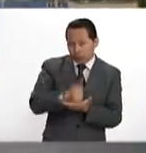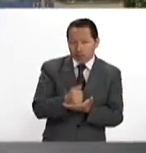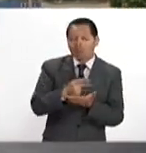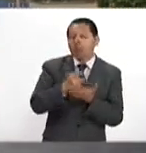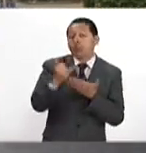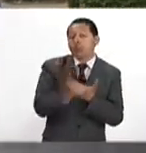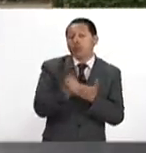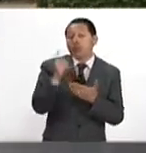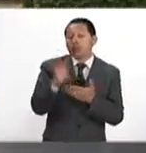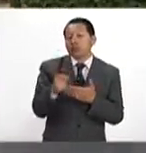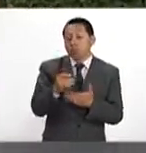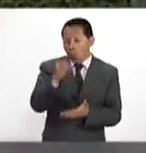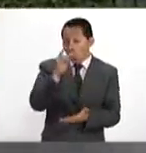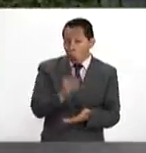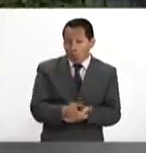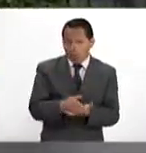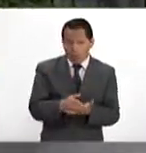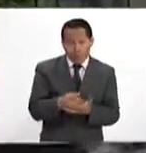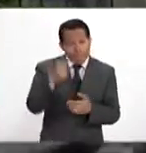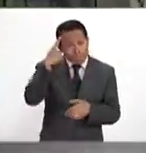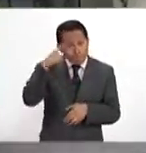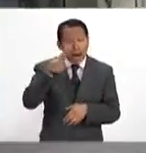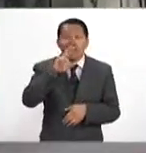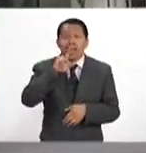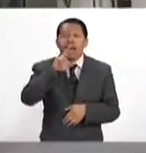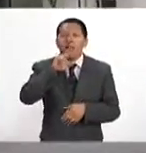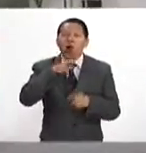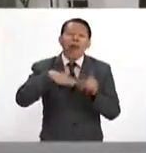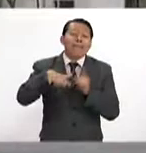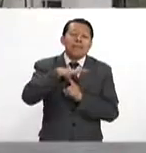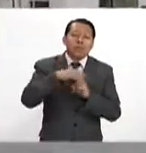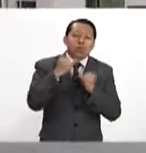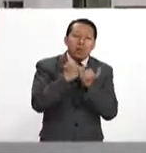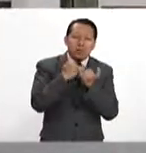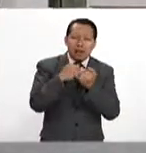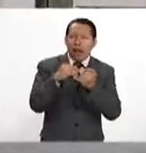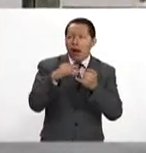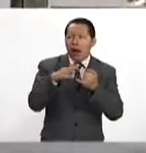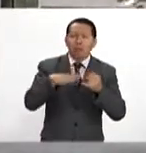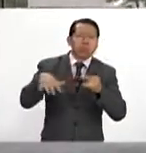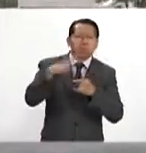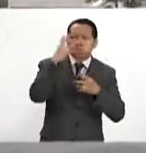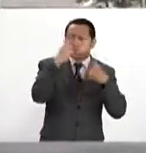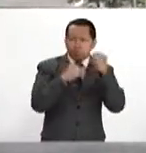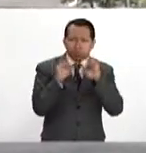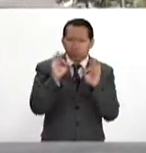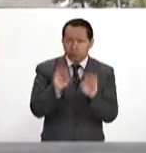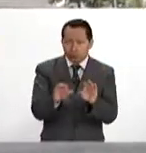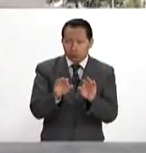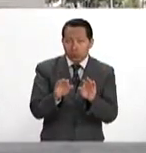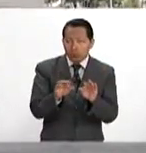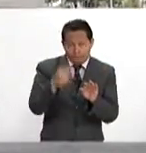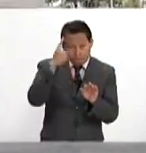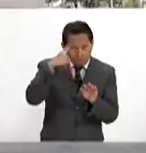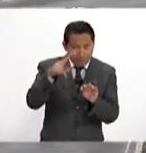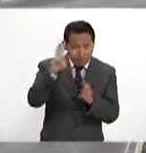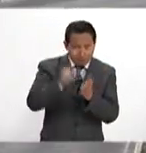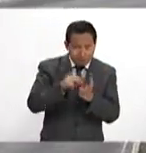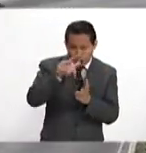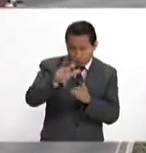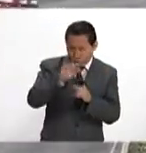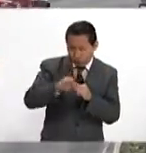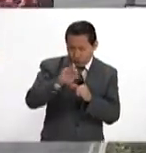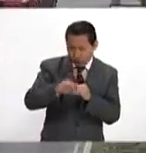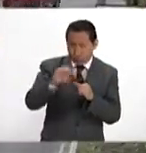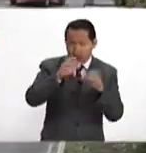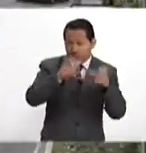ciudadano, único en su tipo para mejorar el medio ambiente y el paisaje urbano, prevé para finales del 2018 transformar